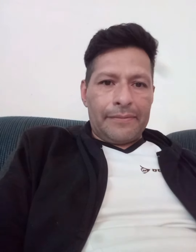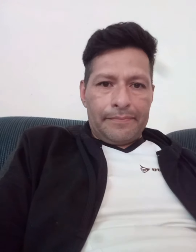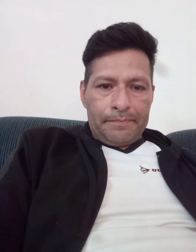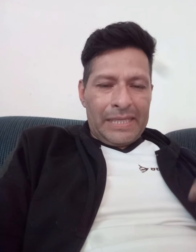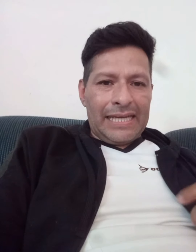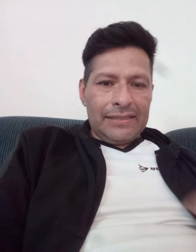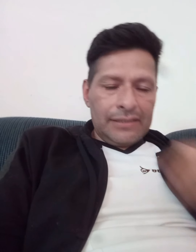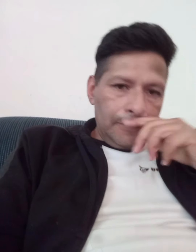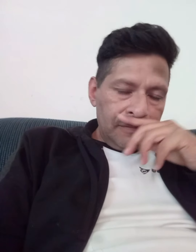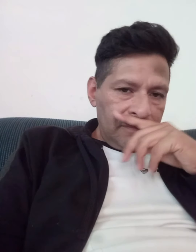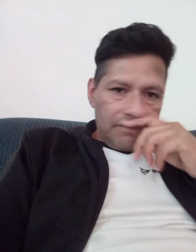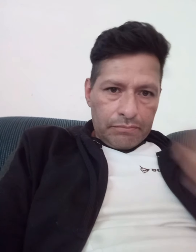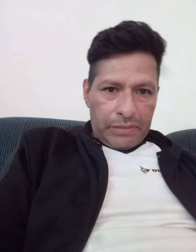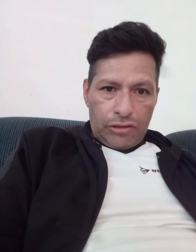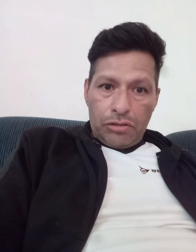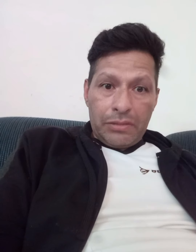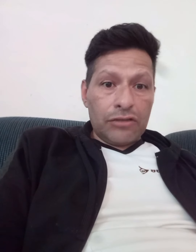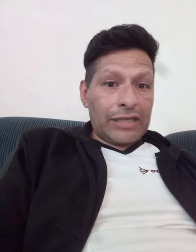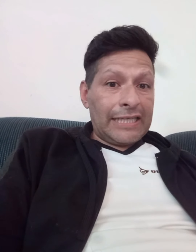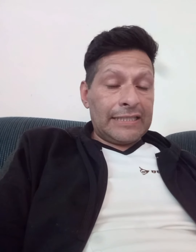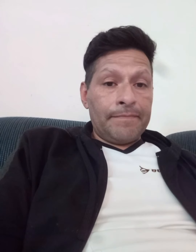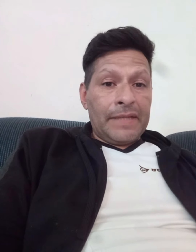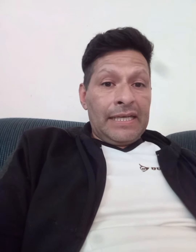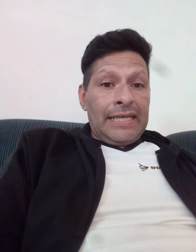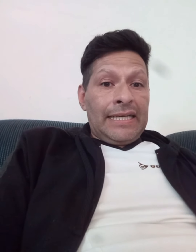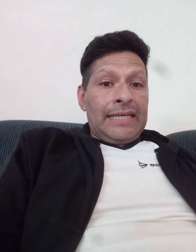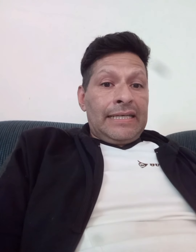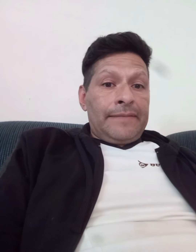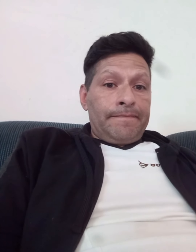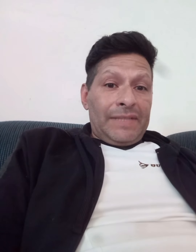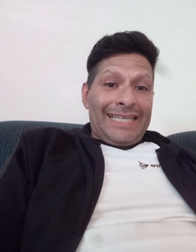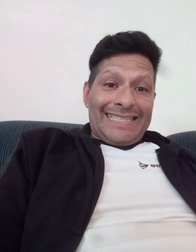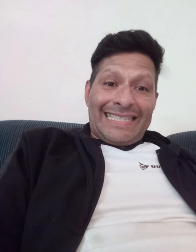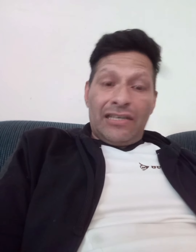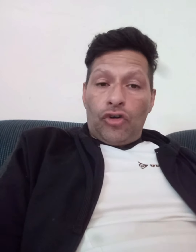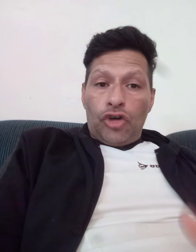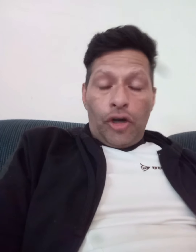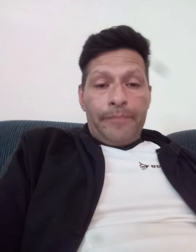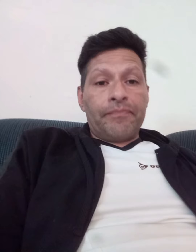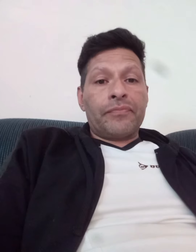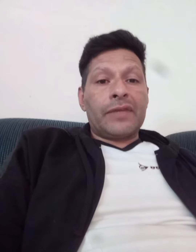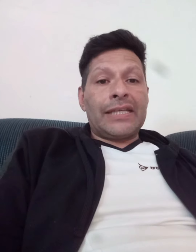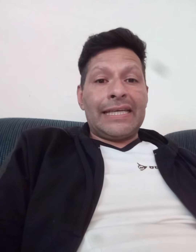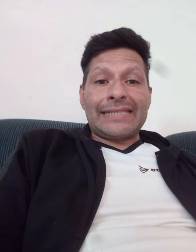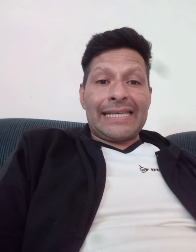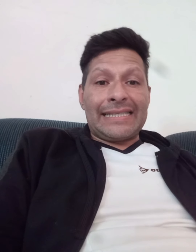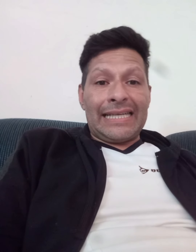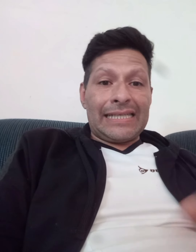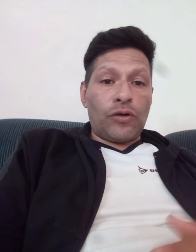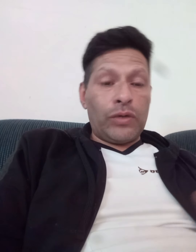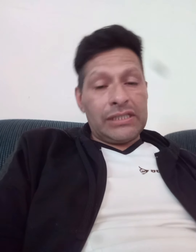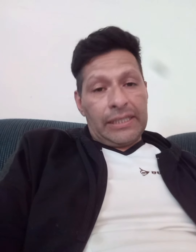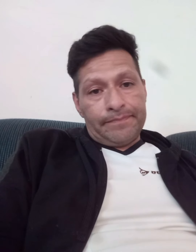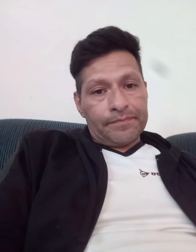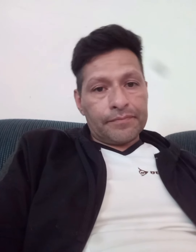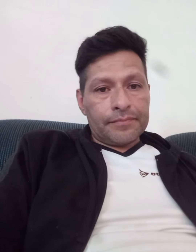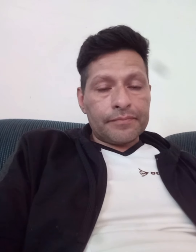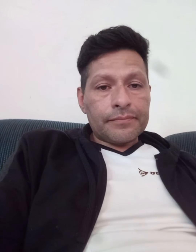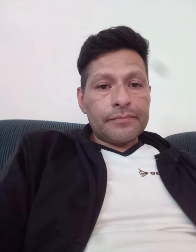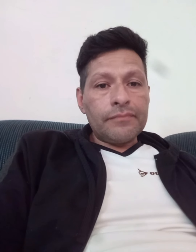lo sé bien, pero yo imagino que es, sí o no, quieres que se les